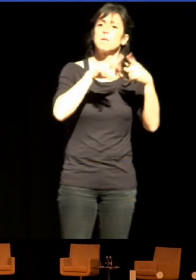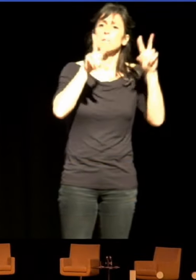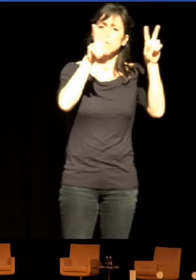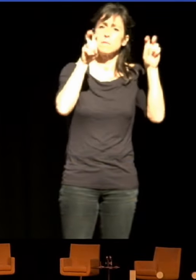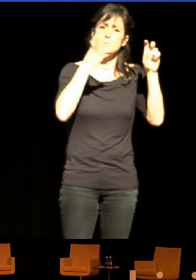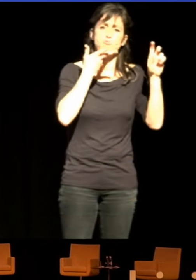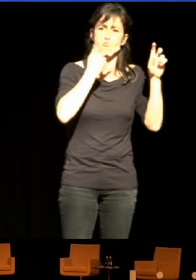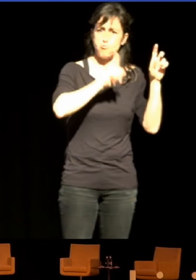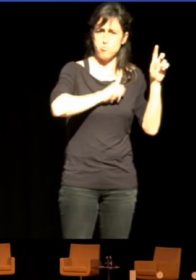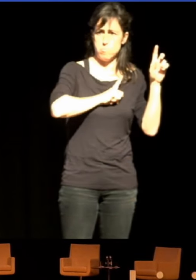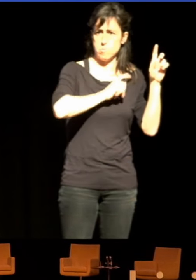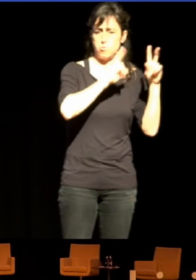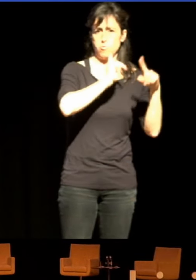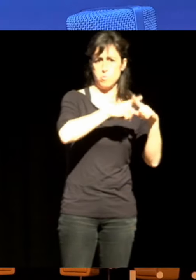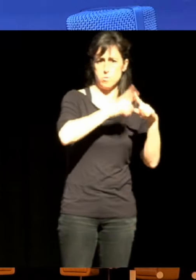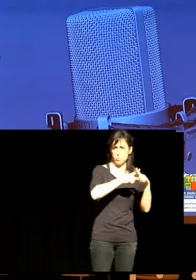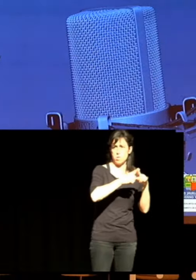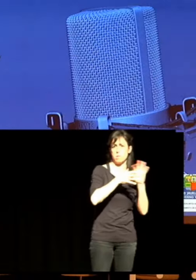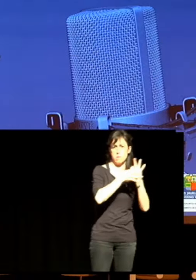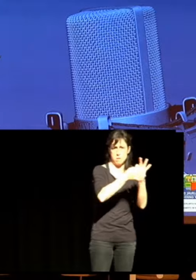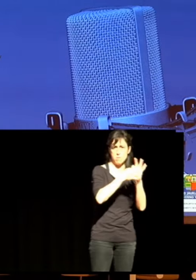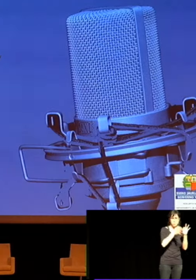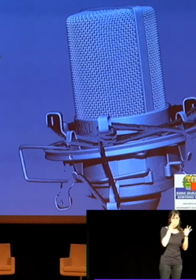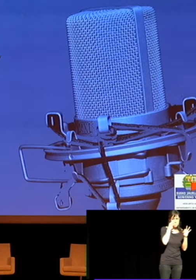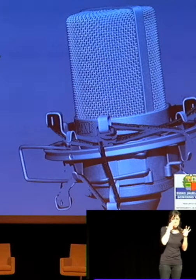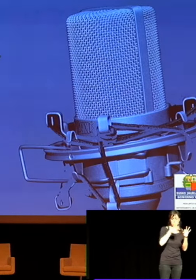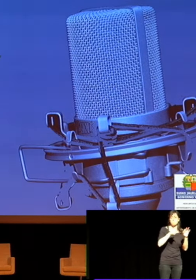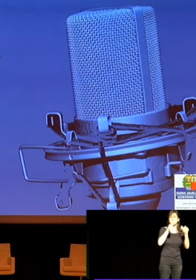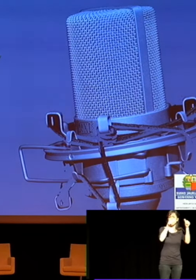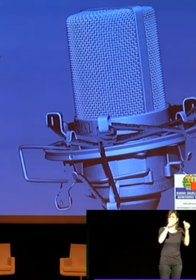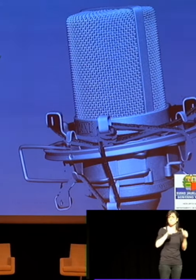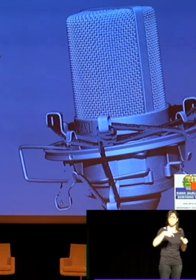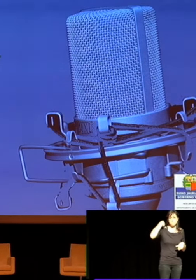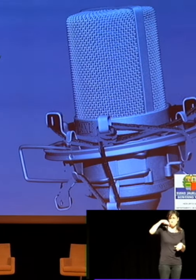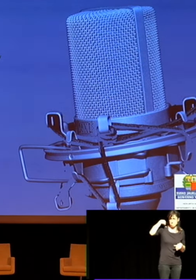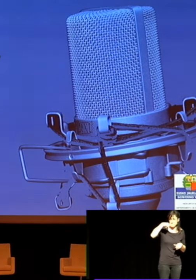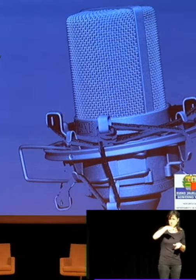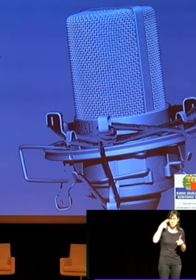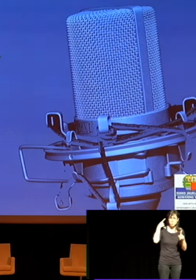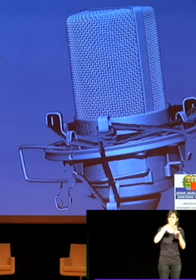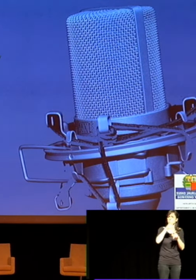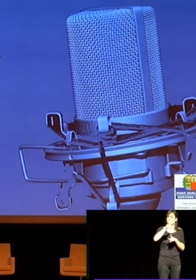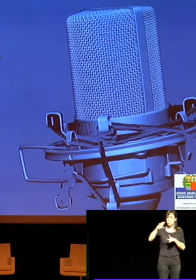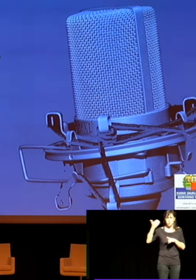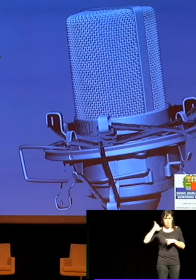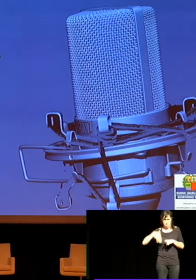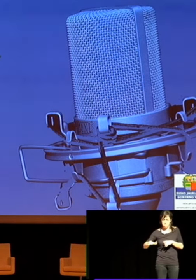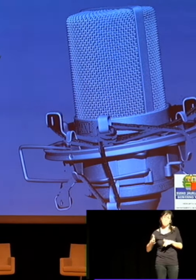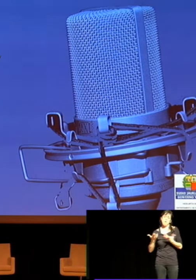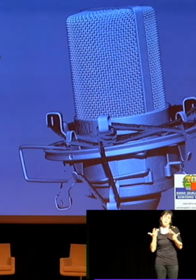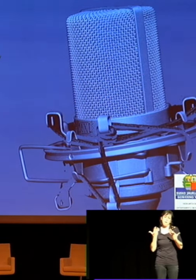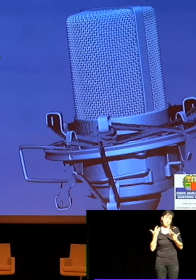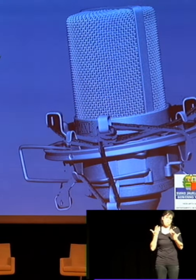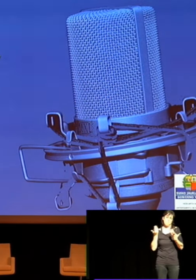tú, profesional, porque los másters son para profesionales de educación, salud, trabajo